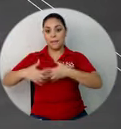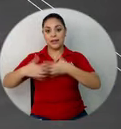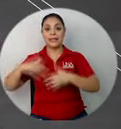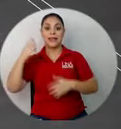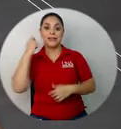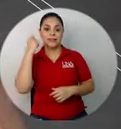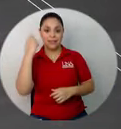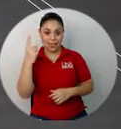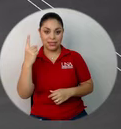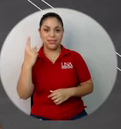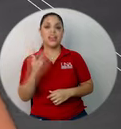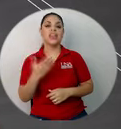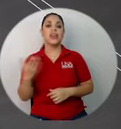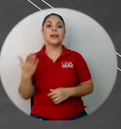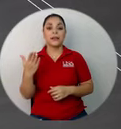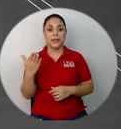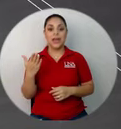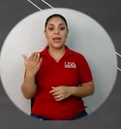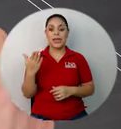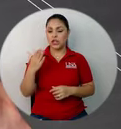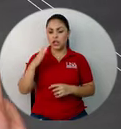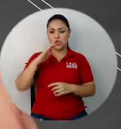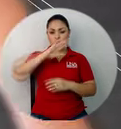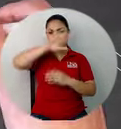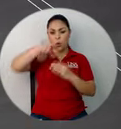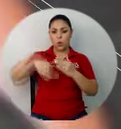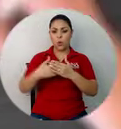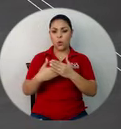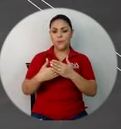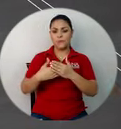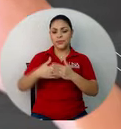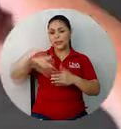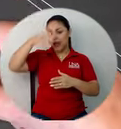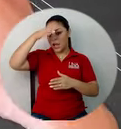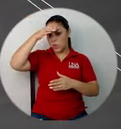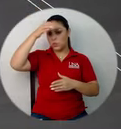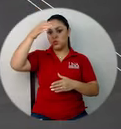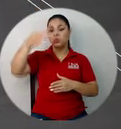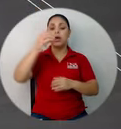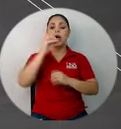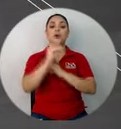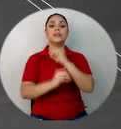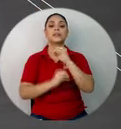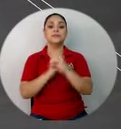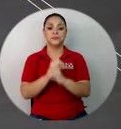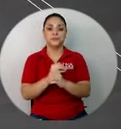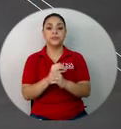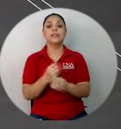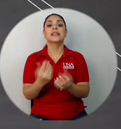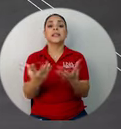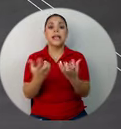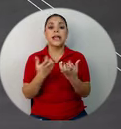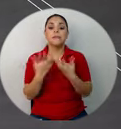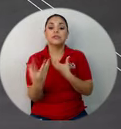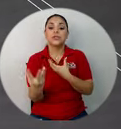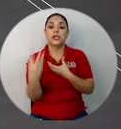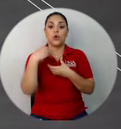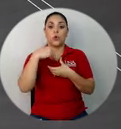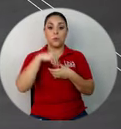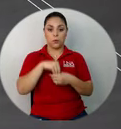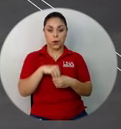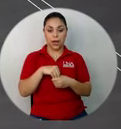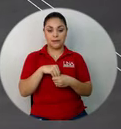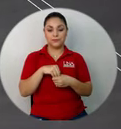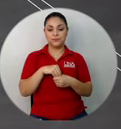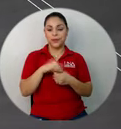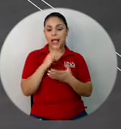dentro de su que dentro de la sombrilla de cultura organizacional, reitero, vamos a incorporar una línea